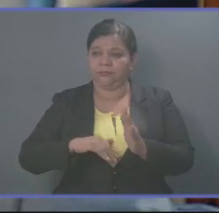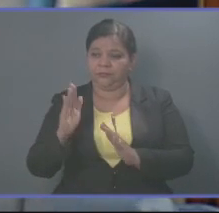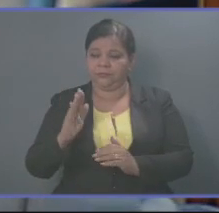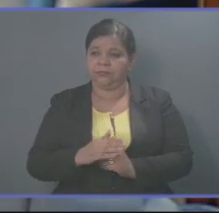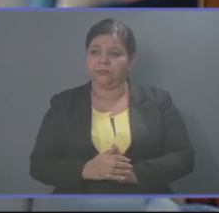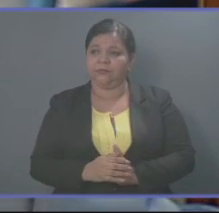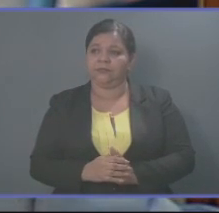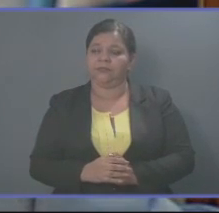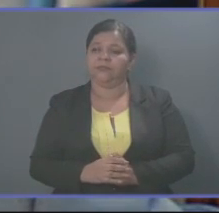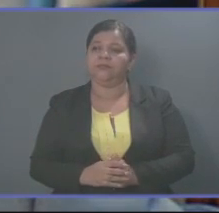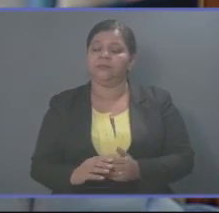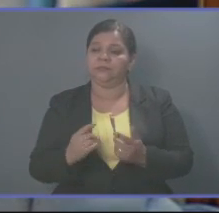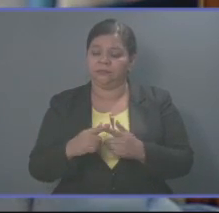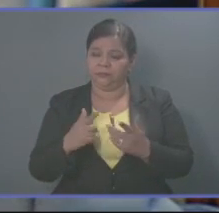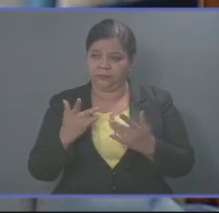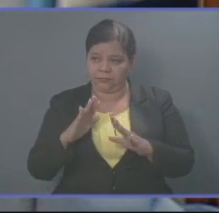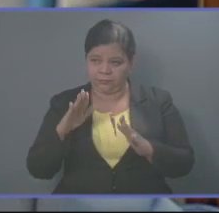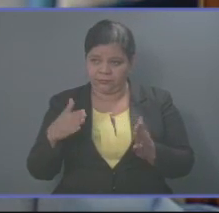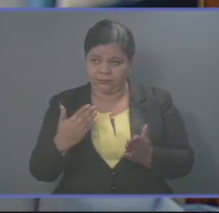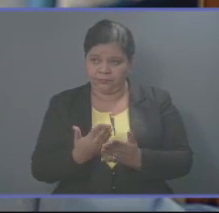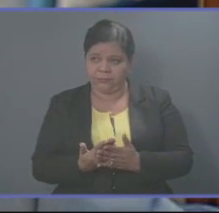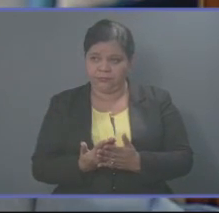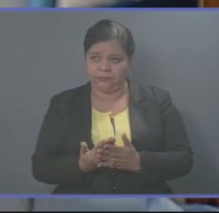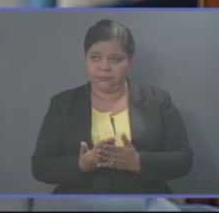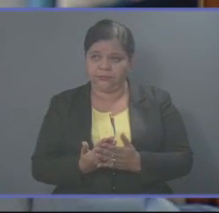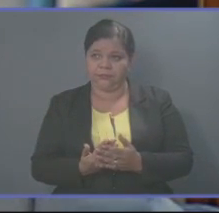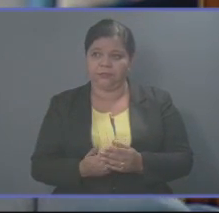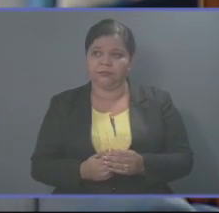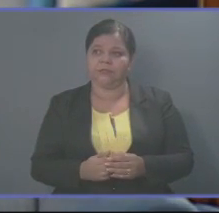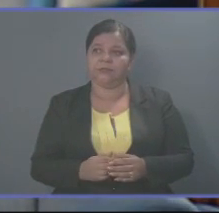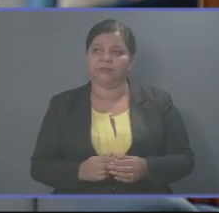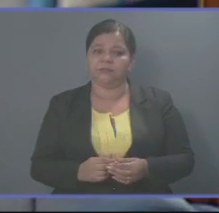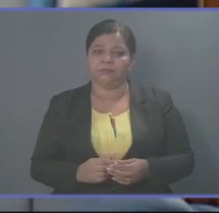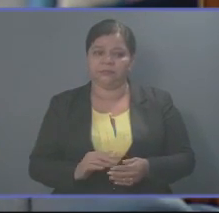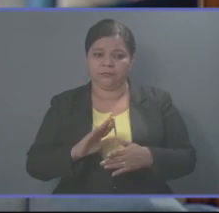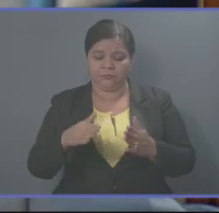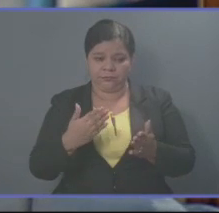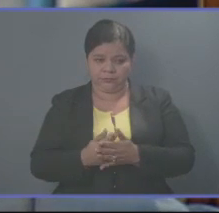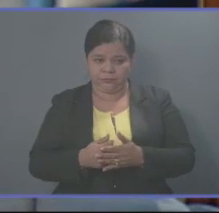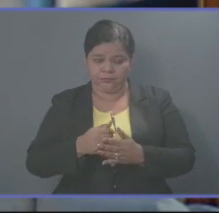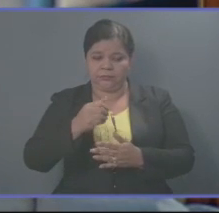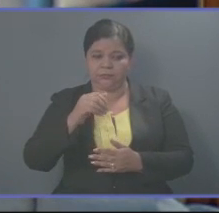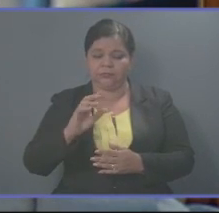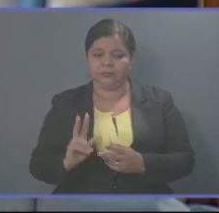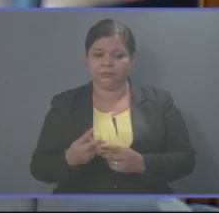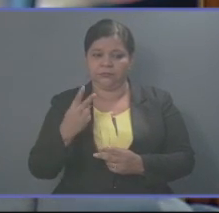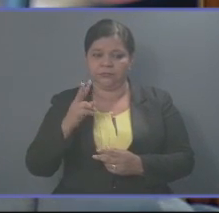pronto a disputar la semifinal de fútbol de la Segunda División.